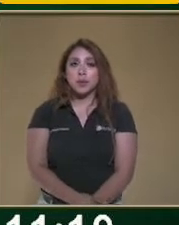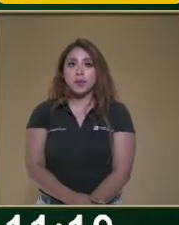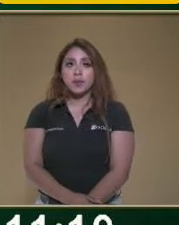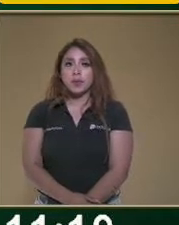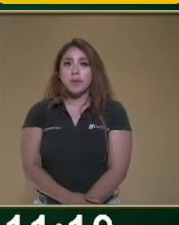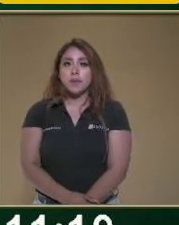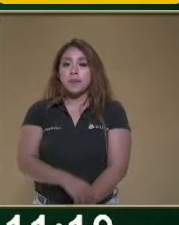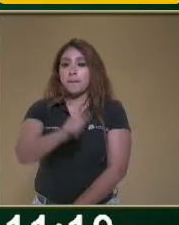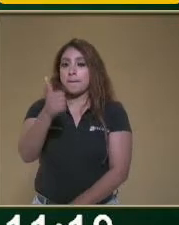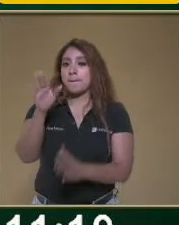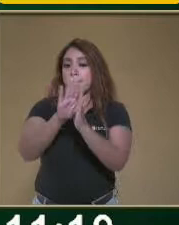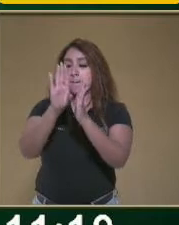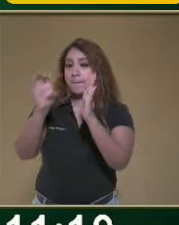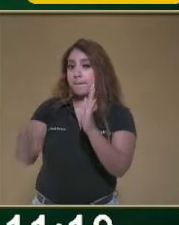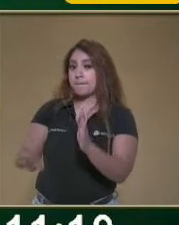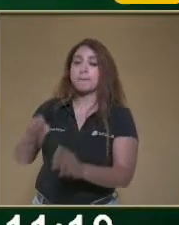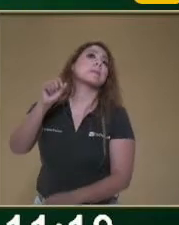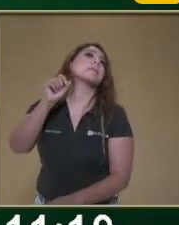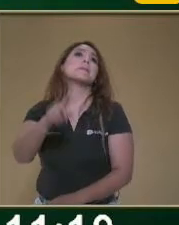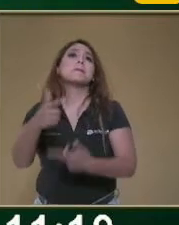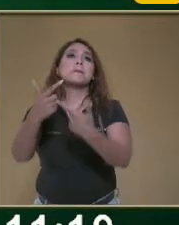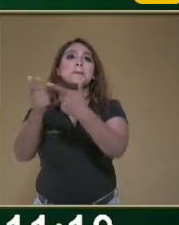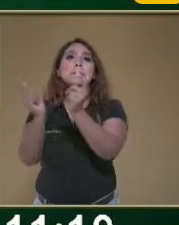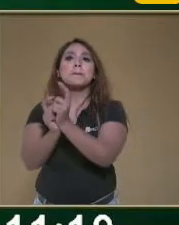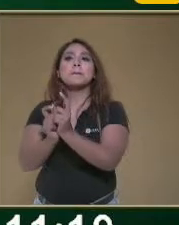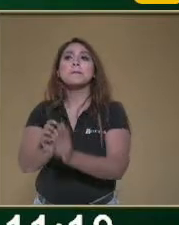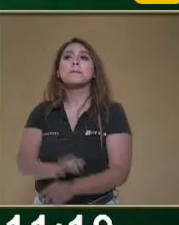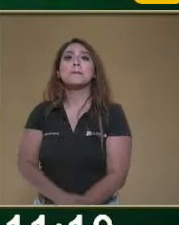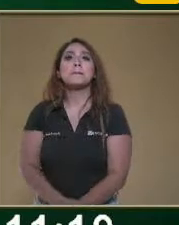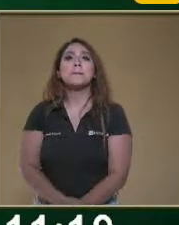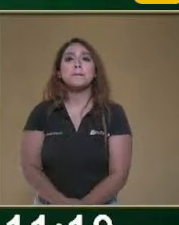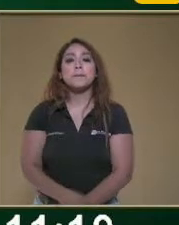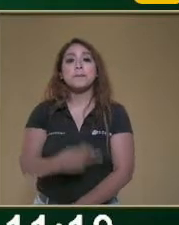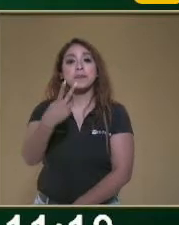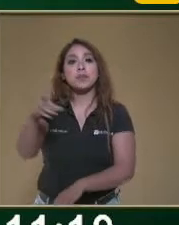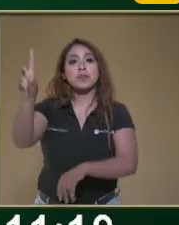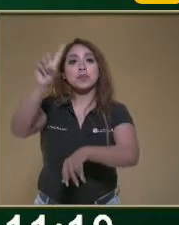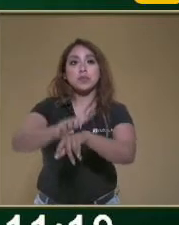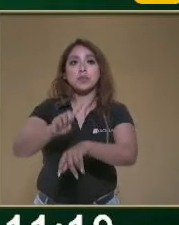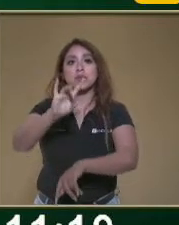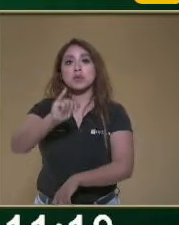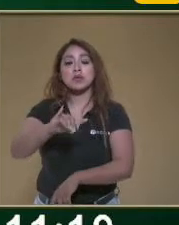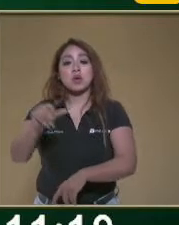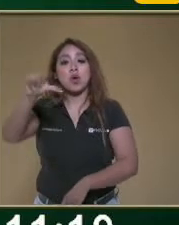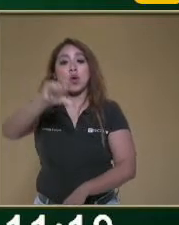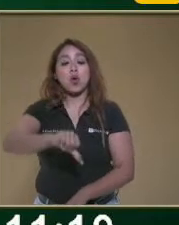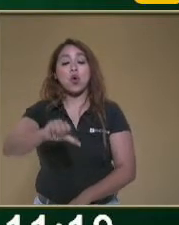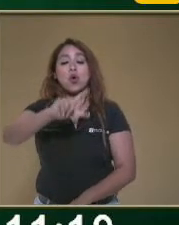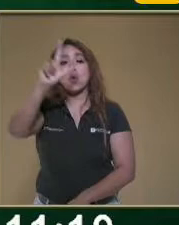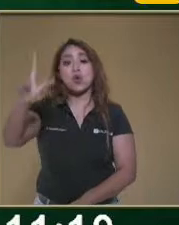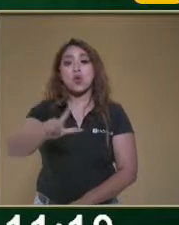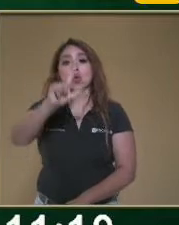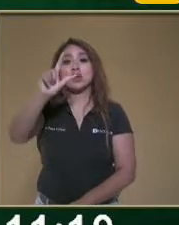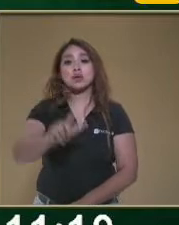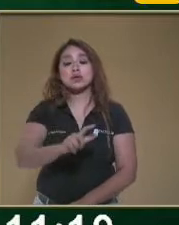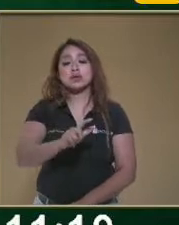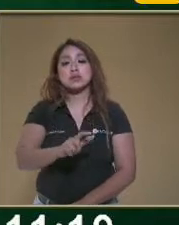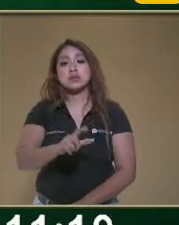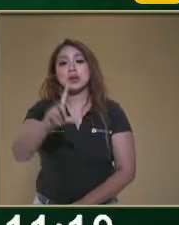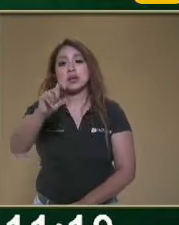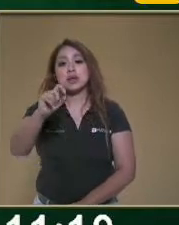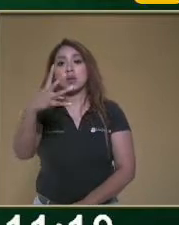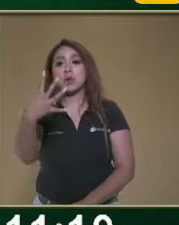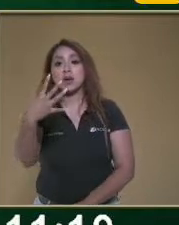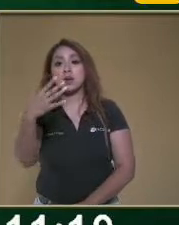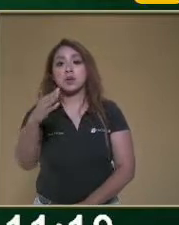Viene otro ejemplo del diario del grupo y vienen otros 2 días. Hoy es lunes 24 de